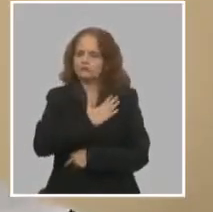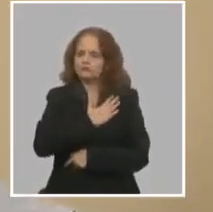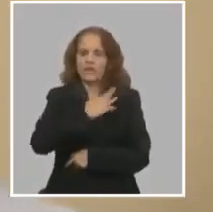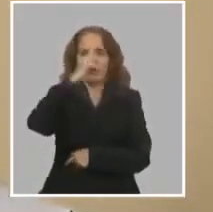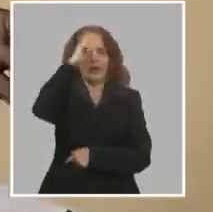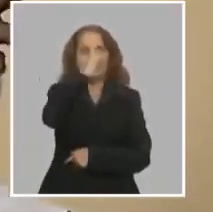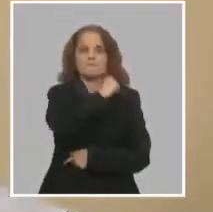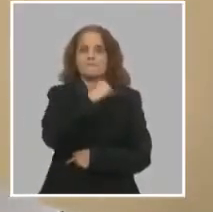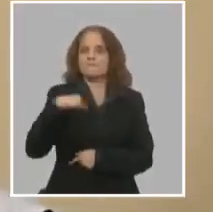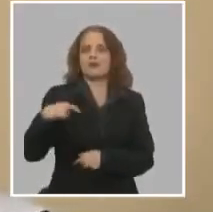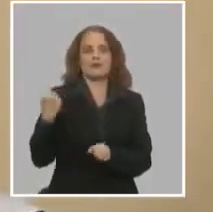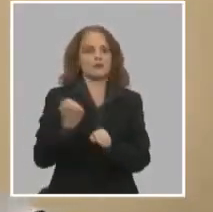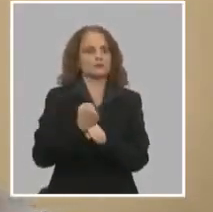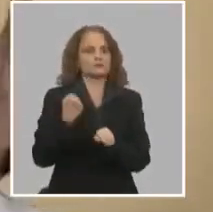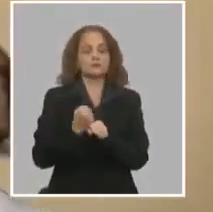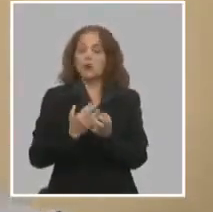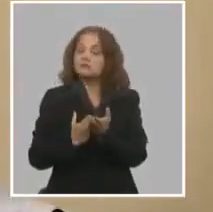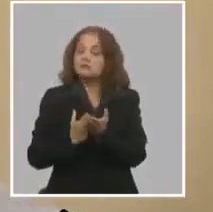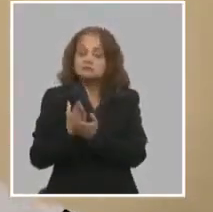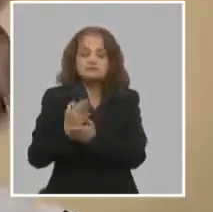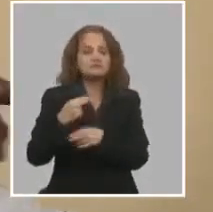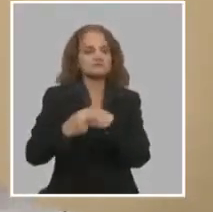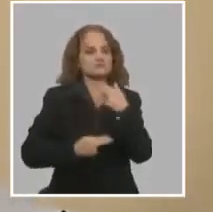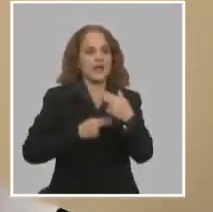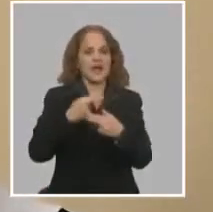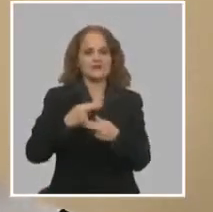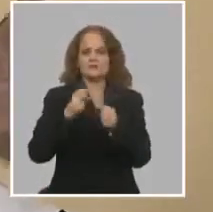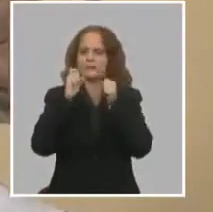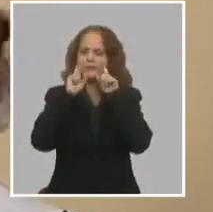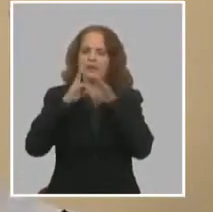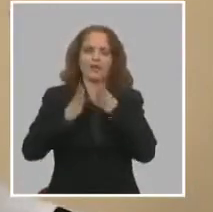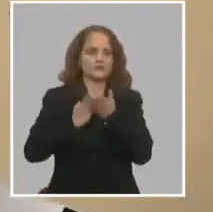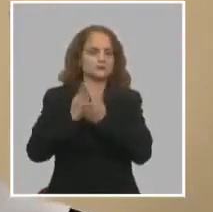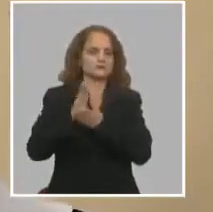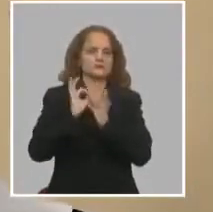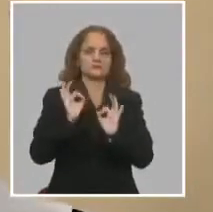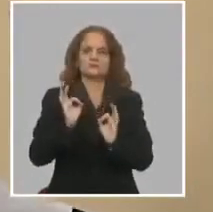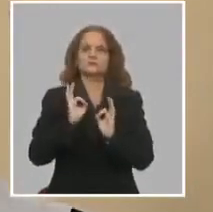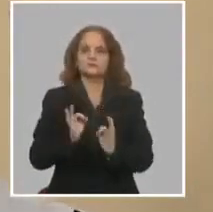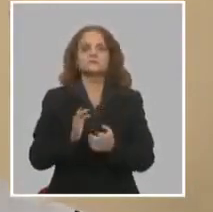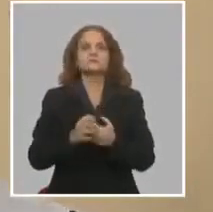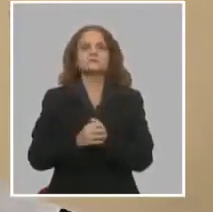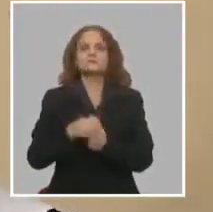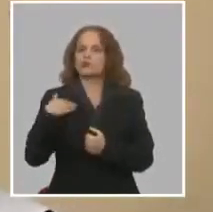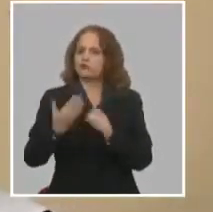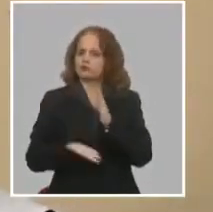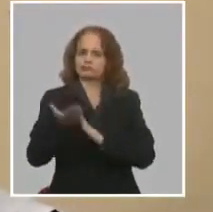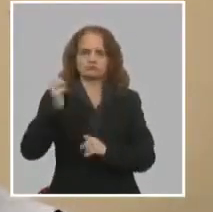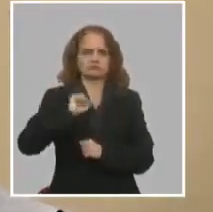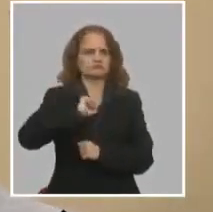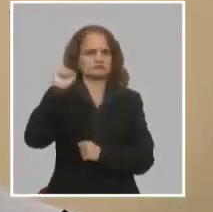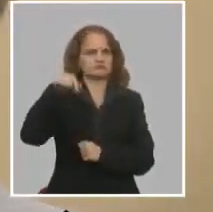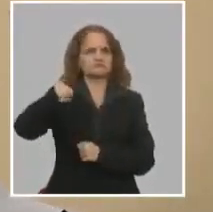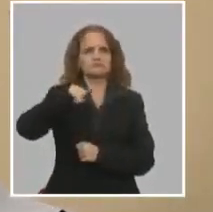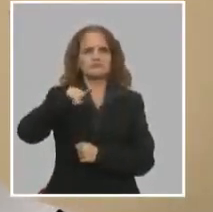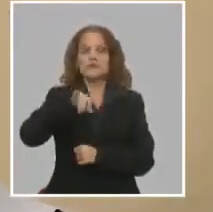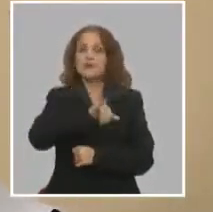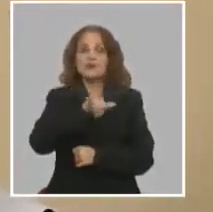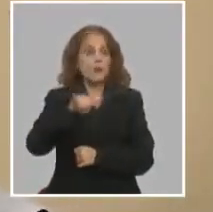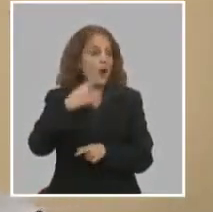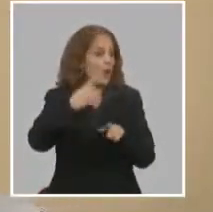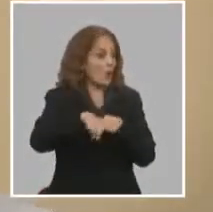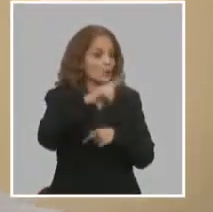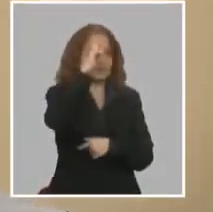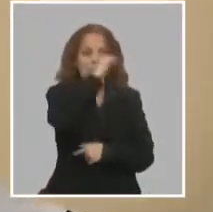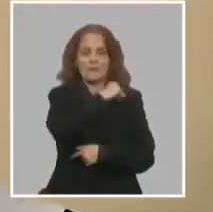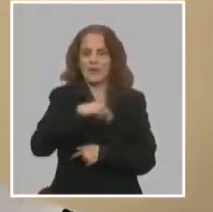a continuarlo haciendo mientras que podamos, mientras que tengamos vida, y vamos a seguir salvando vidas, como bien decía el doctor Carlito